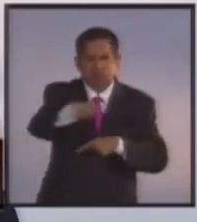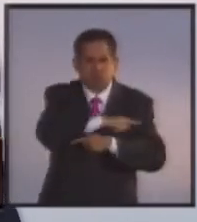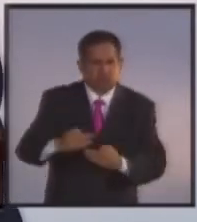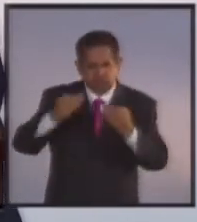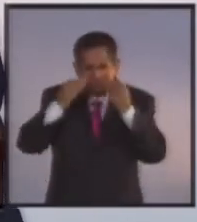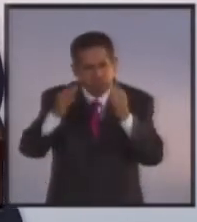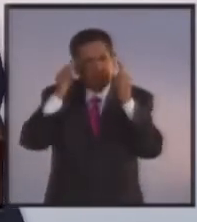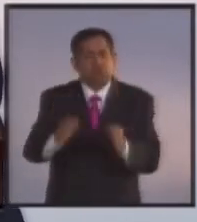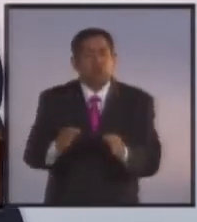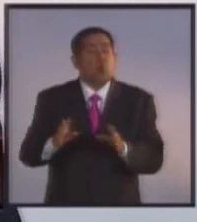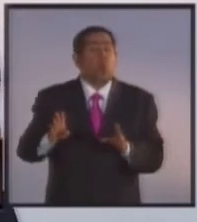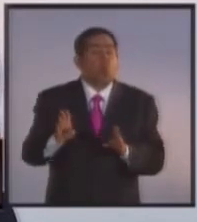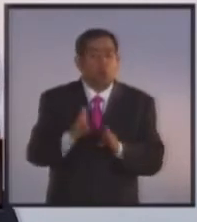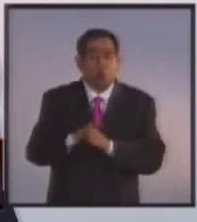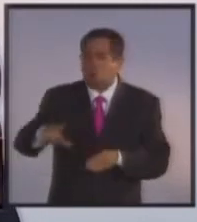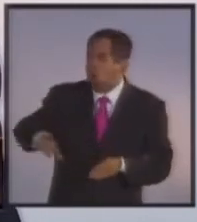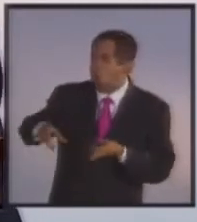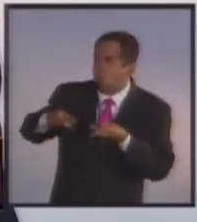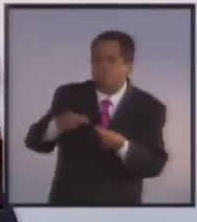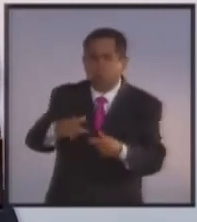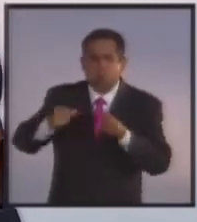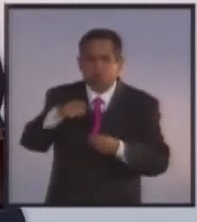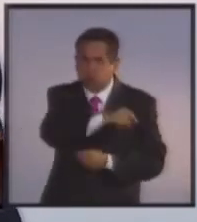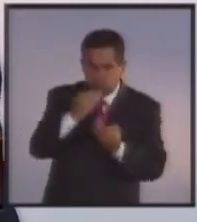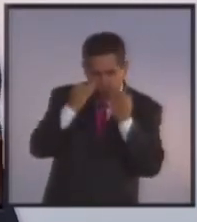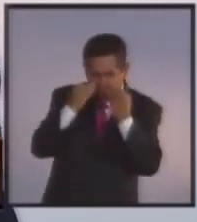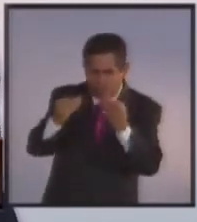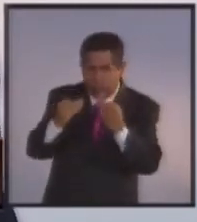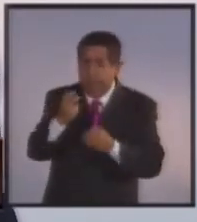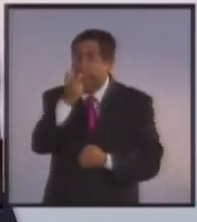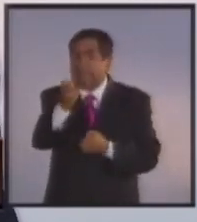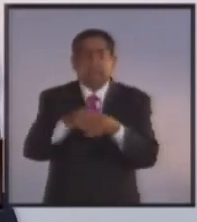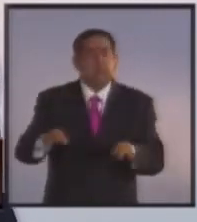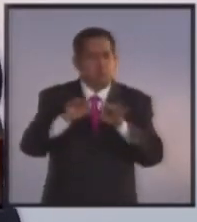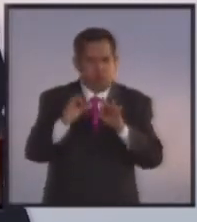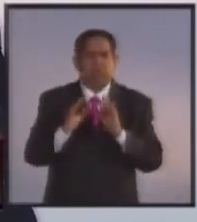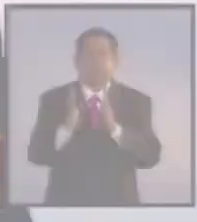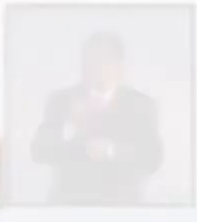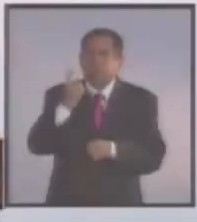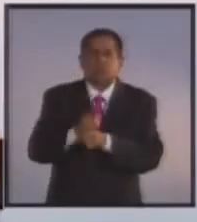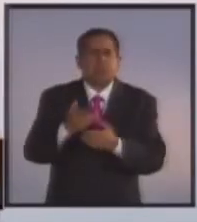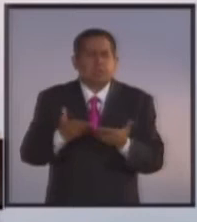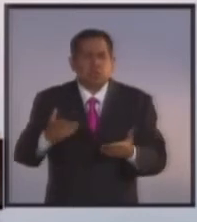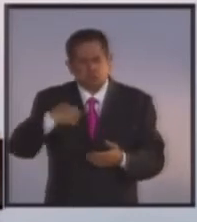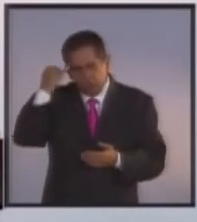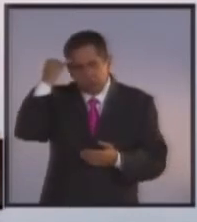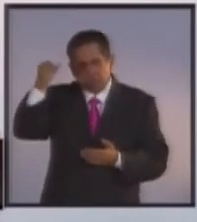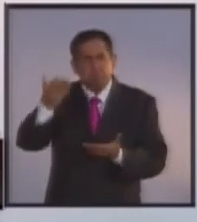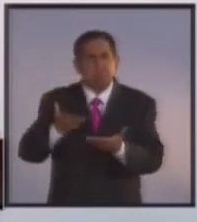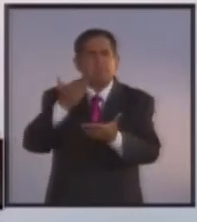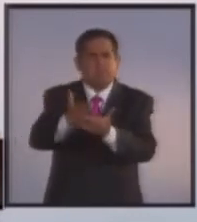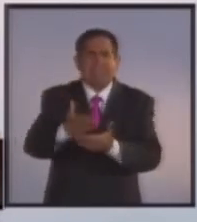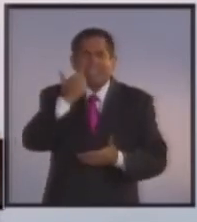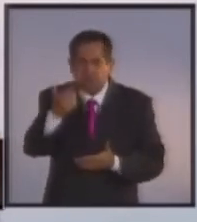testigos sociales en los gastos que realiza el gobierno. Estas son formas que nos van a permitir combatir la corrupción. Me pronuncio para